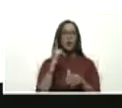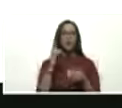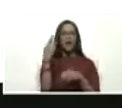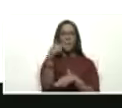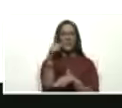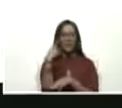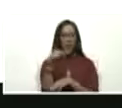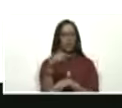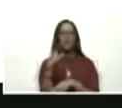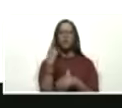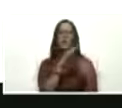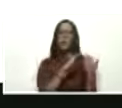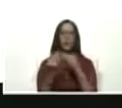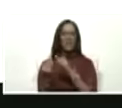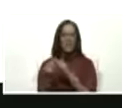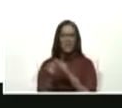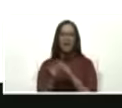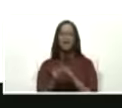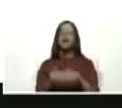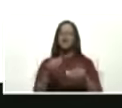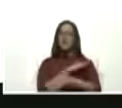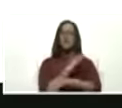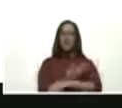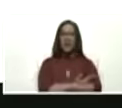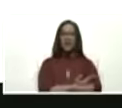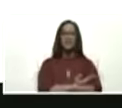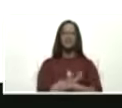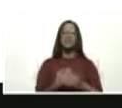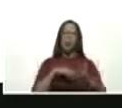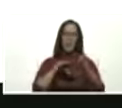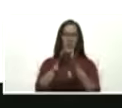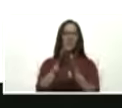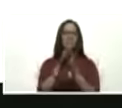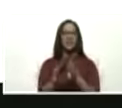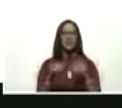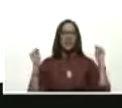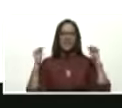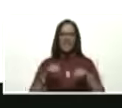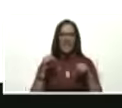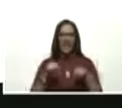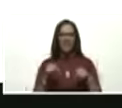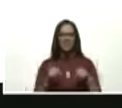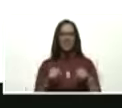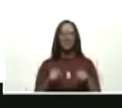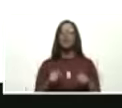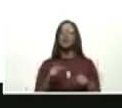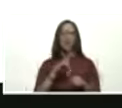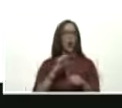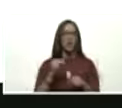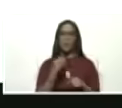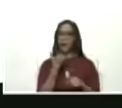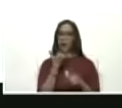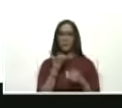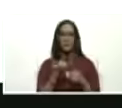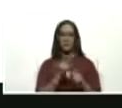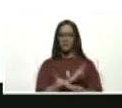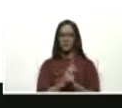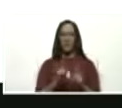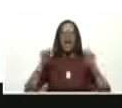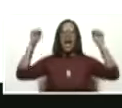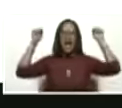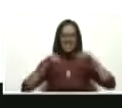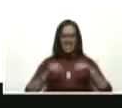una comunidad invicta. No hemos perdido en un proceso y no creo que este vaya a ser el especial. Lamentablemente,